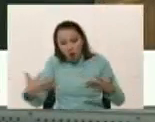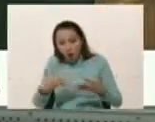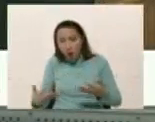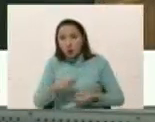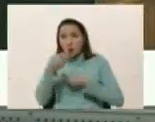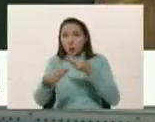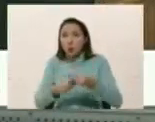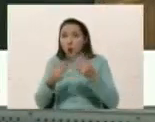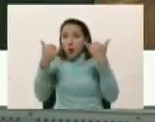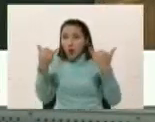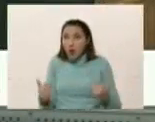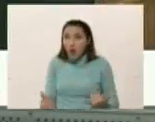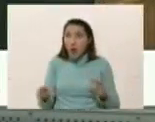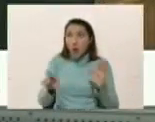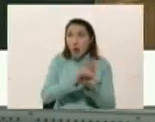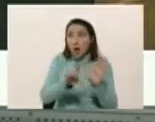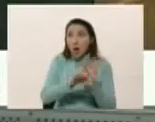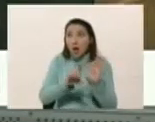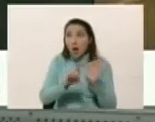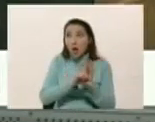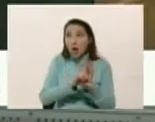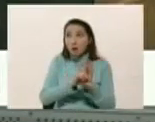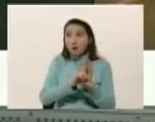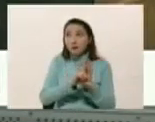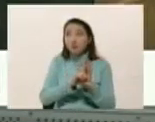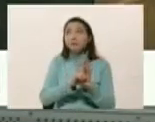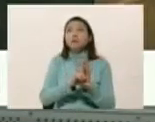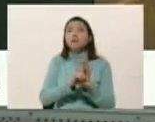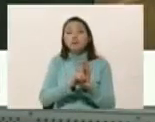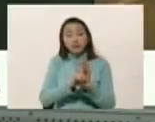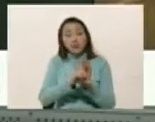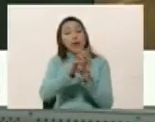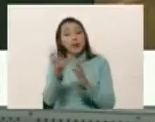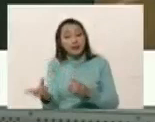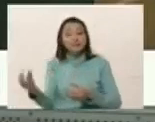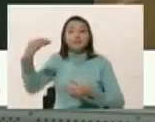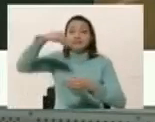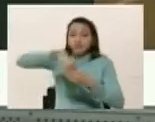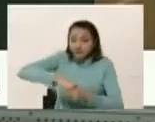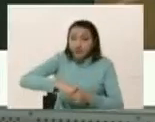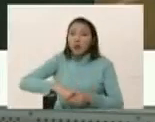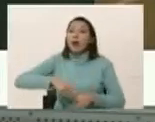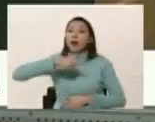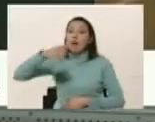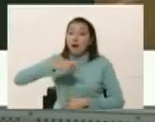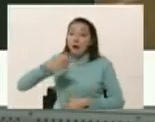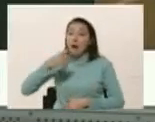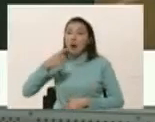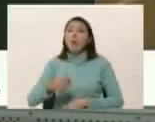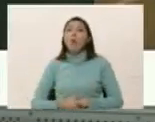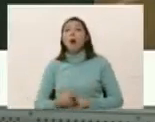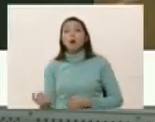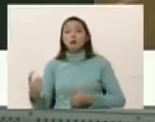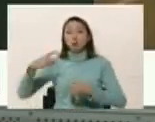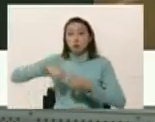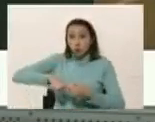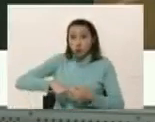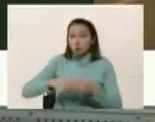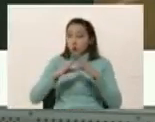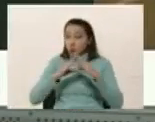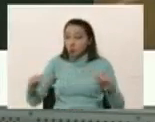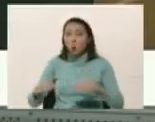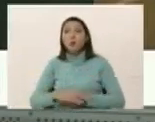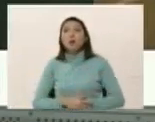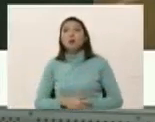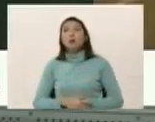de la presente ley deben emplear el lenguaje con enfoque de género inclusivo y no sexista su incumplimiento